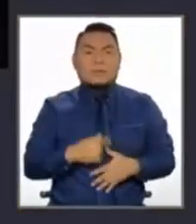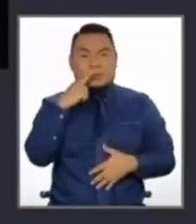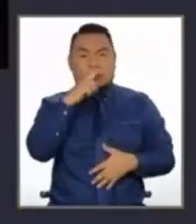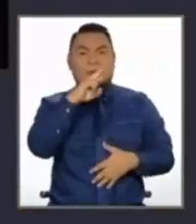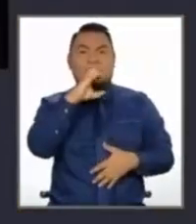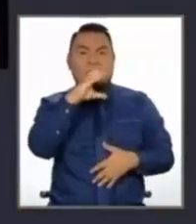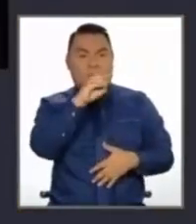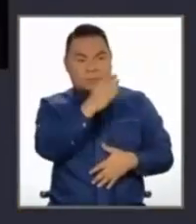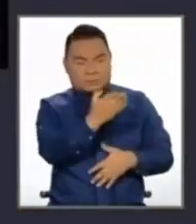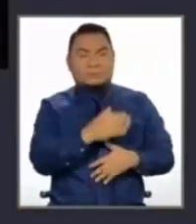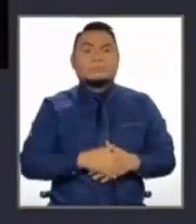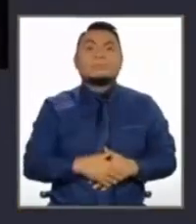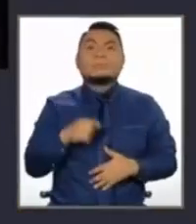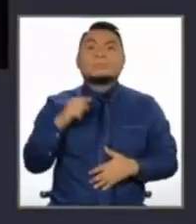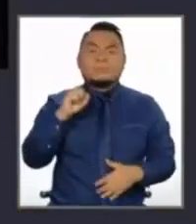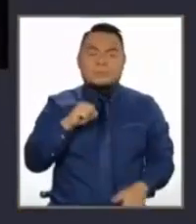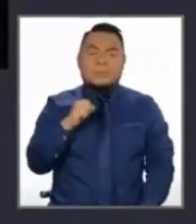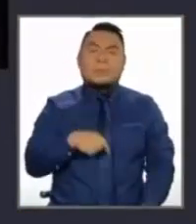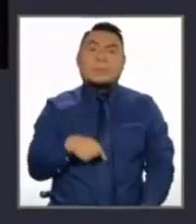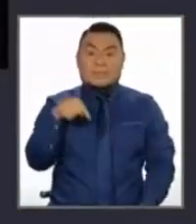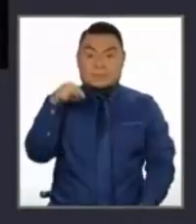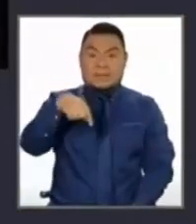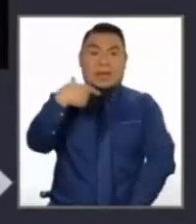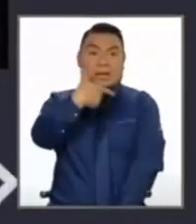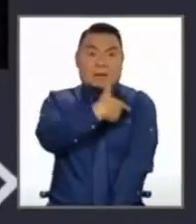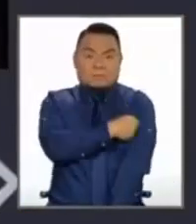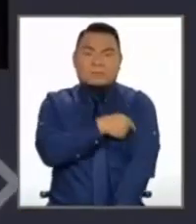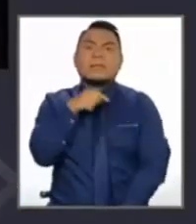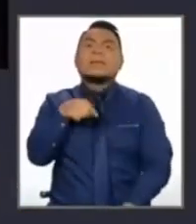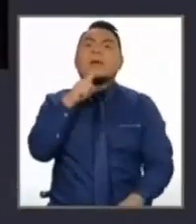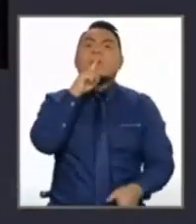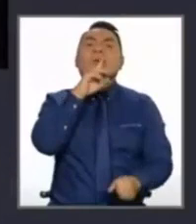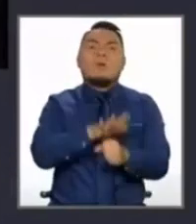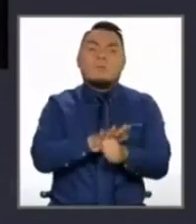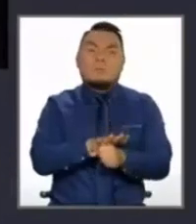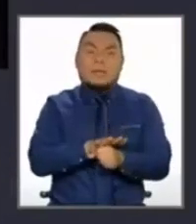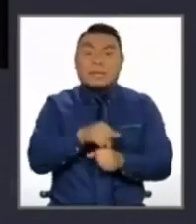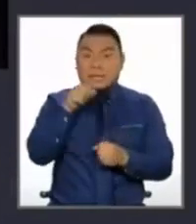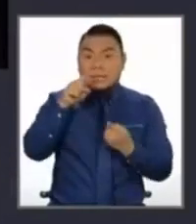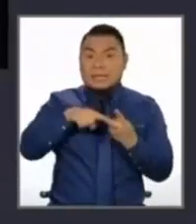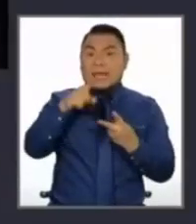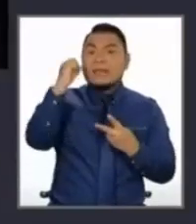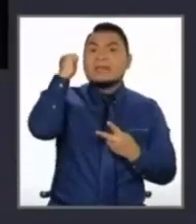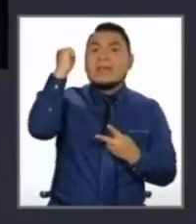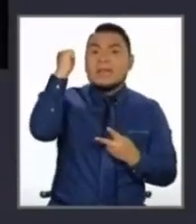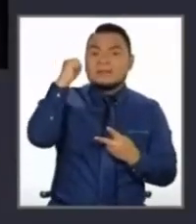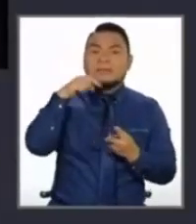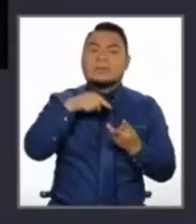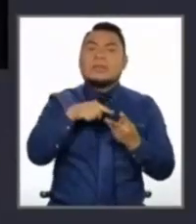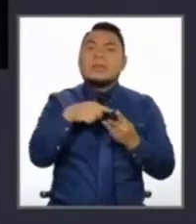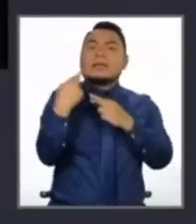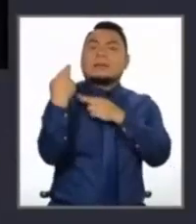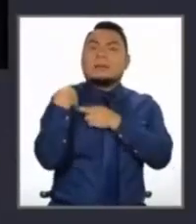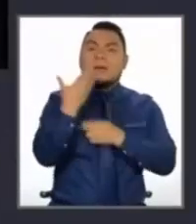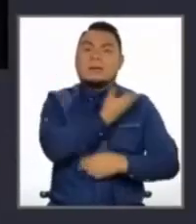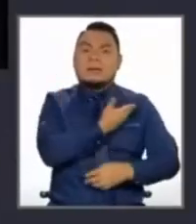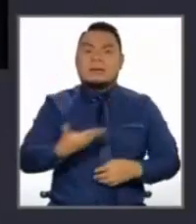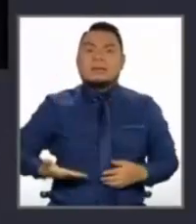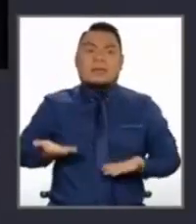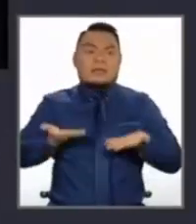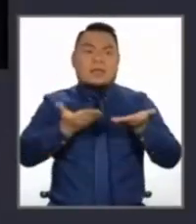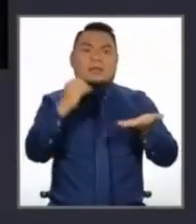Señor Recoba. La vacunación es un compromiso, es un derecho y es un deber del Estado garantizar ese